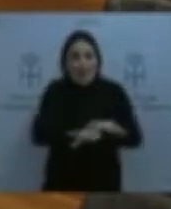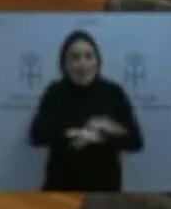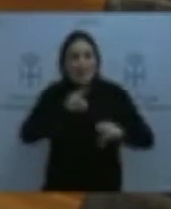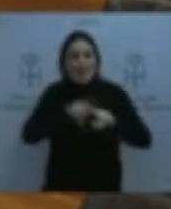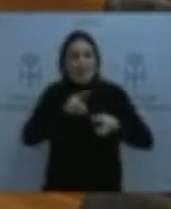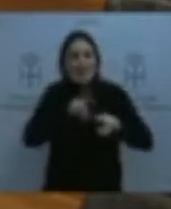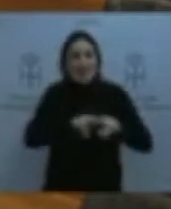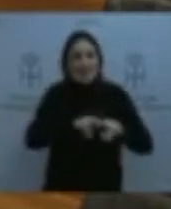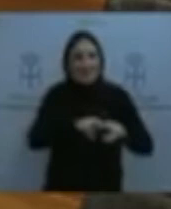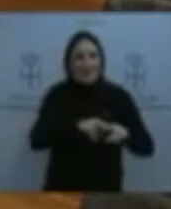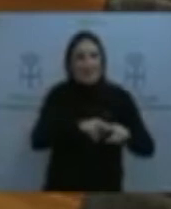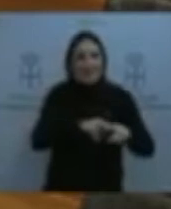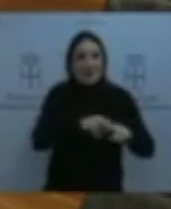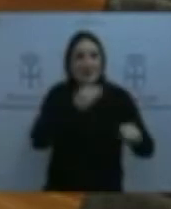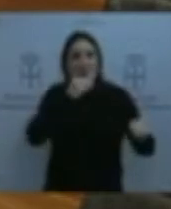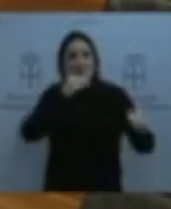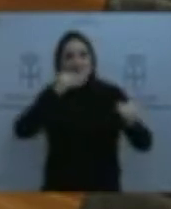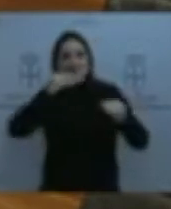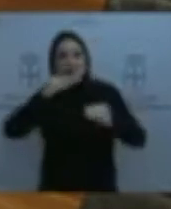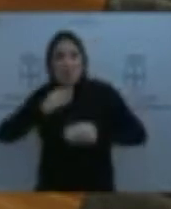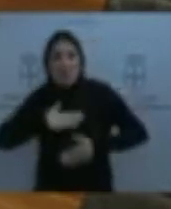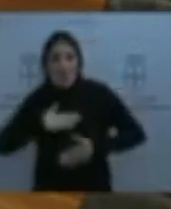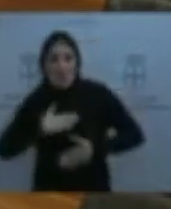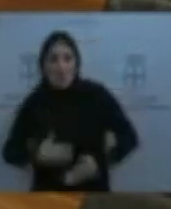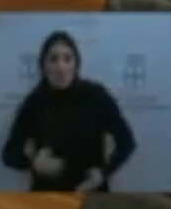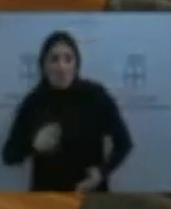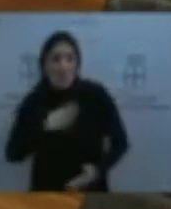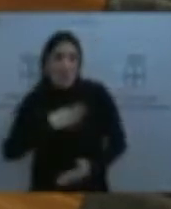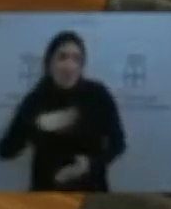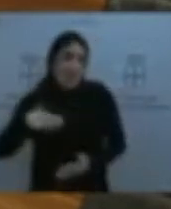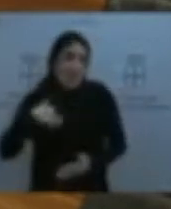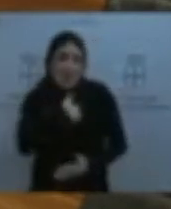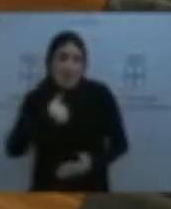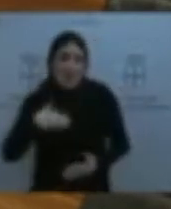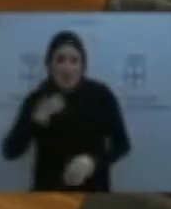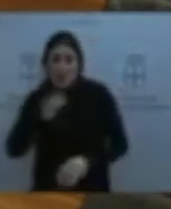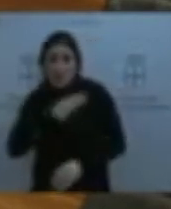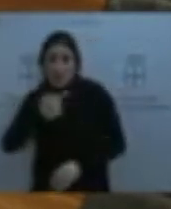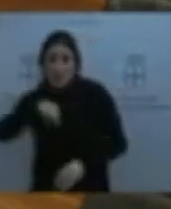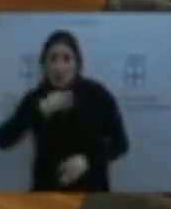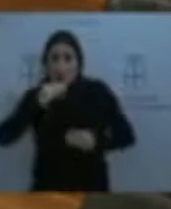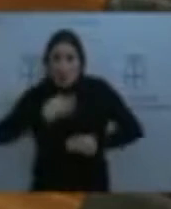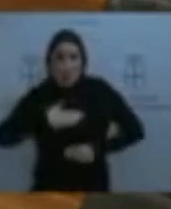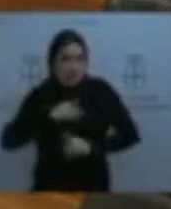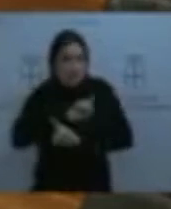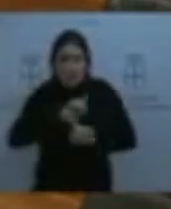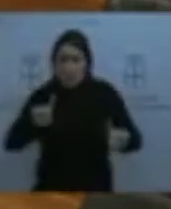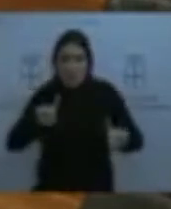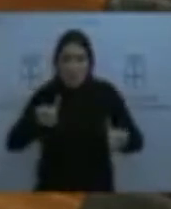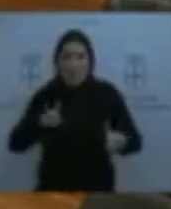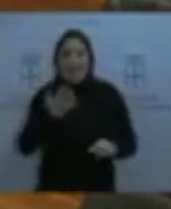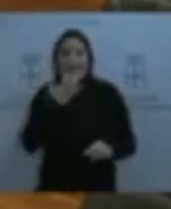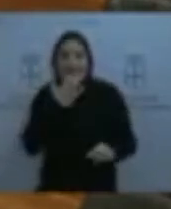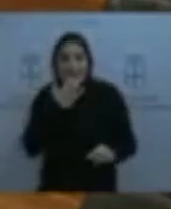suplante o se arrogue las funciones que le corresponden al patronato. Pues si hubiera que afrontar la viabilidad